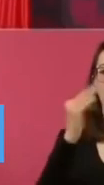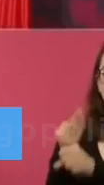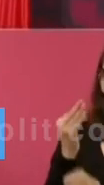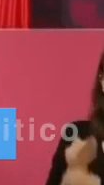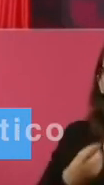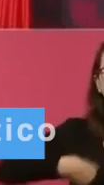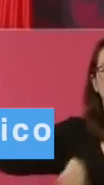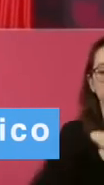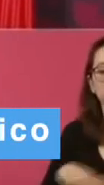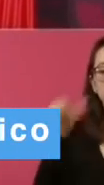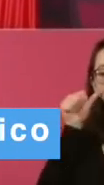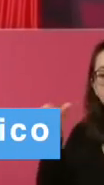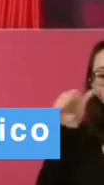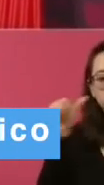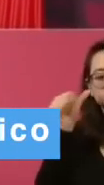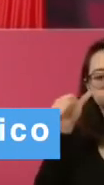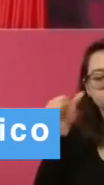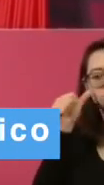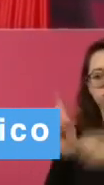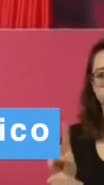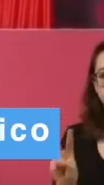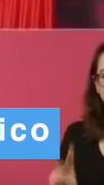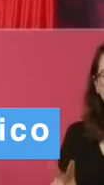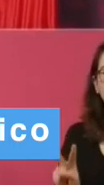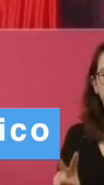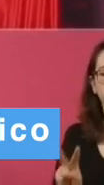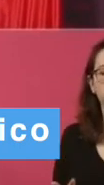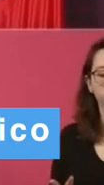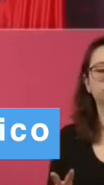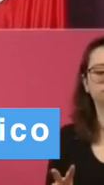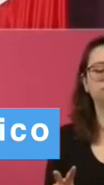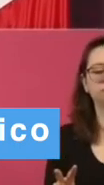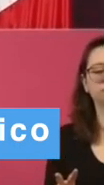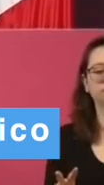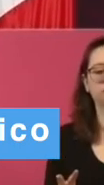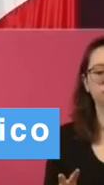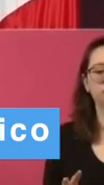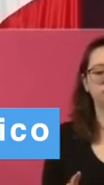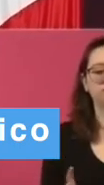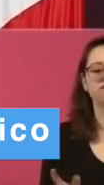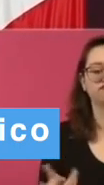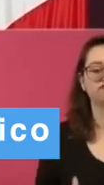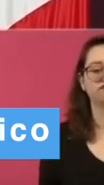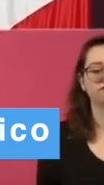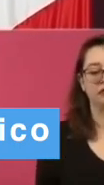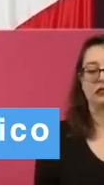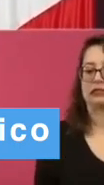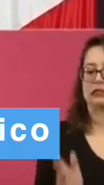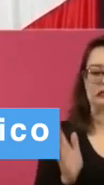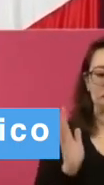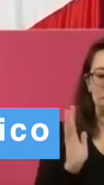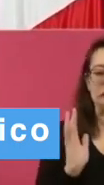El presidente López Obrador refiere que la Secretaría de la Defensa Nacional está activa con el plan DN-3 por el huracán Hilary,